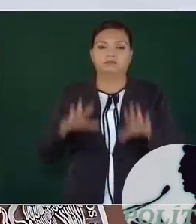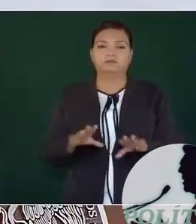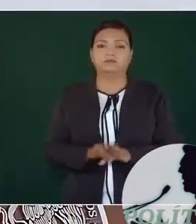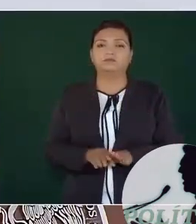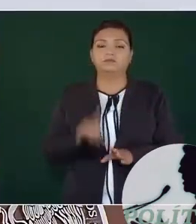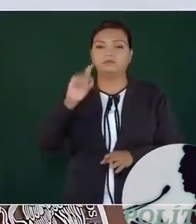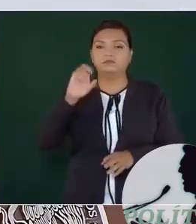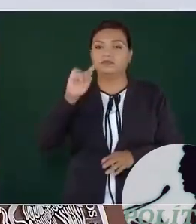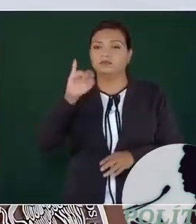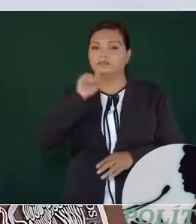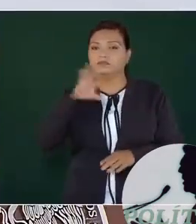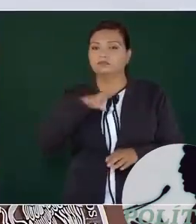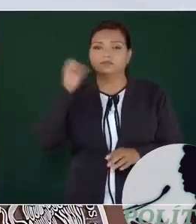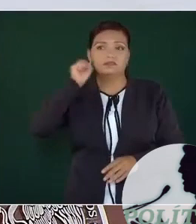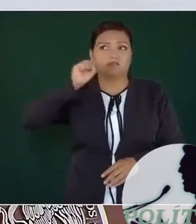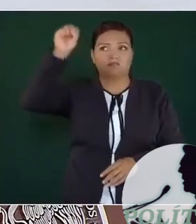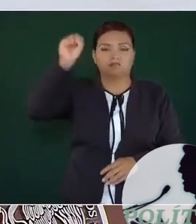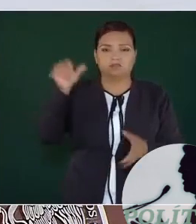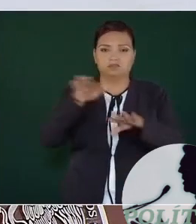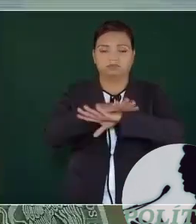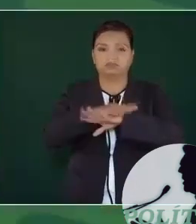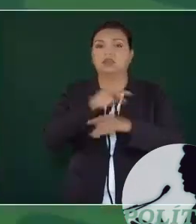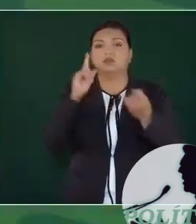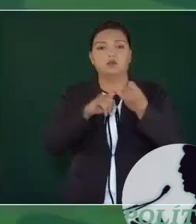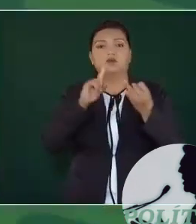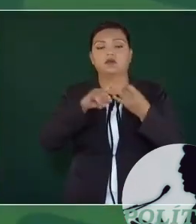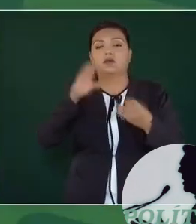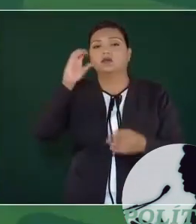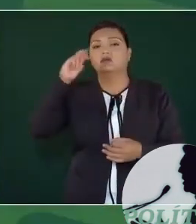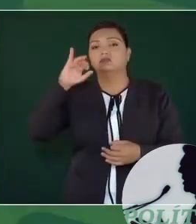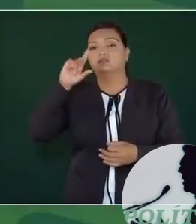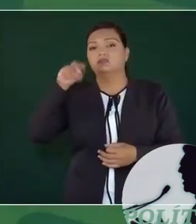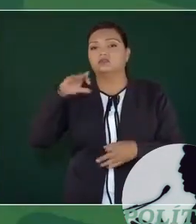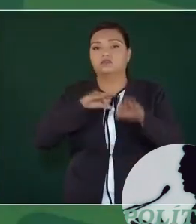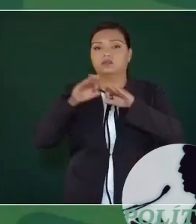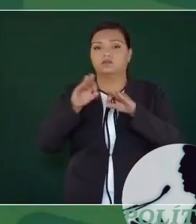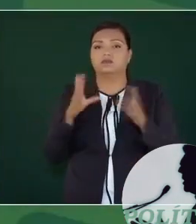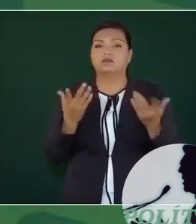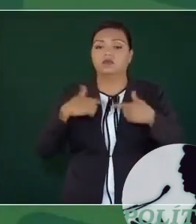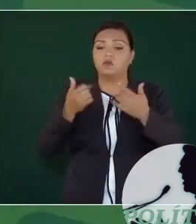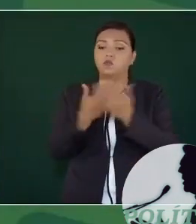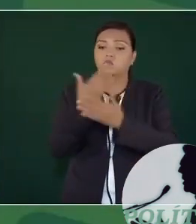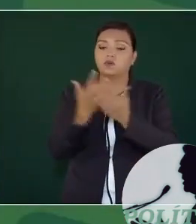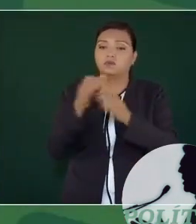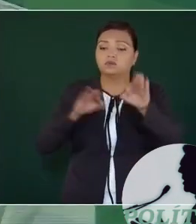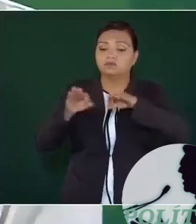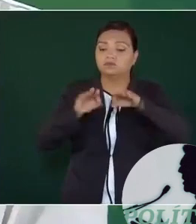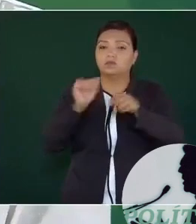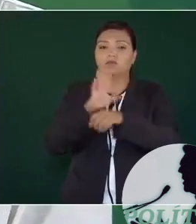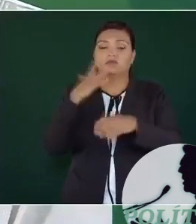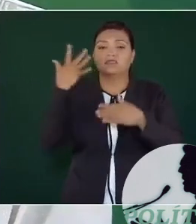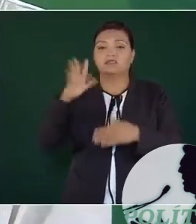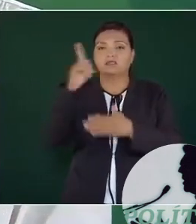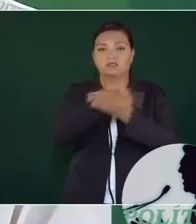y democratización sindical, la conciliación laboral, la gestión de nuevos empleos, en donde nos ubicamos en